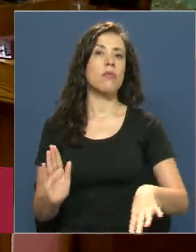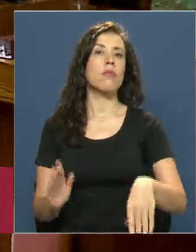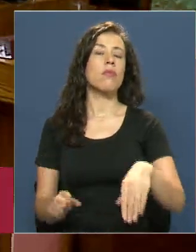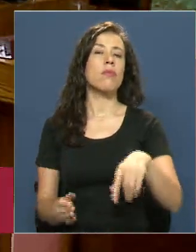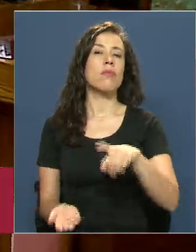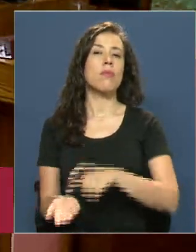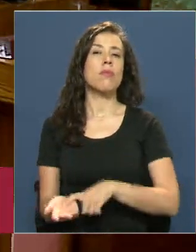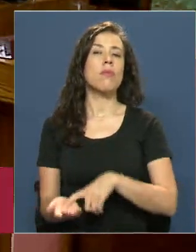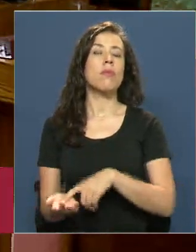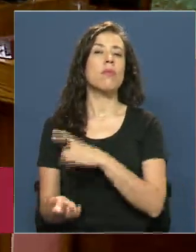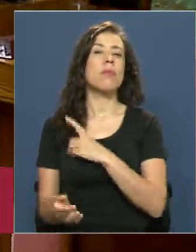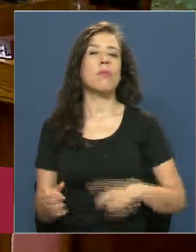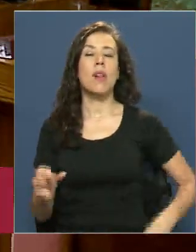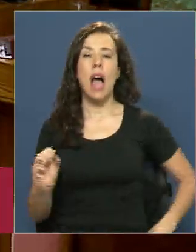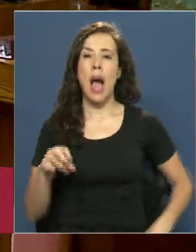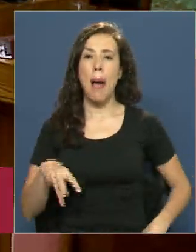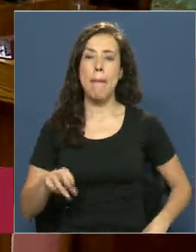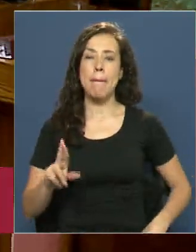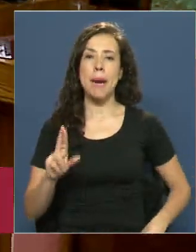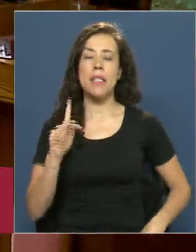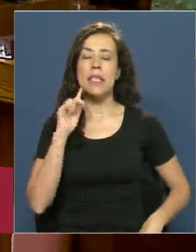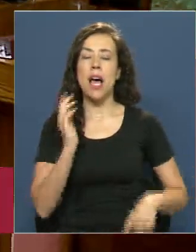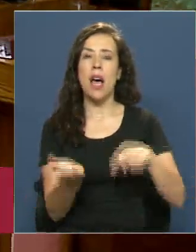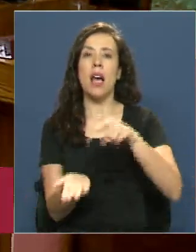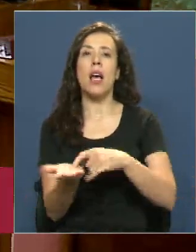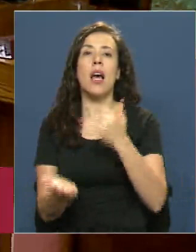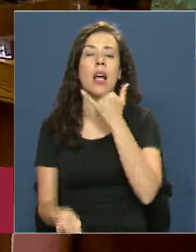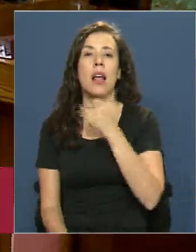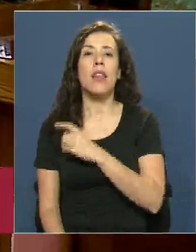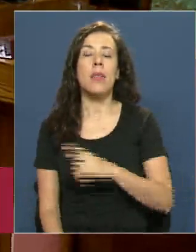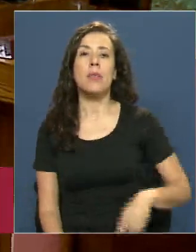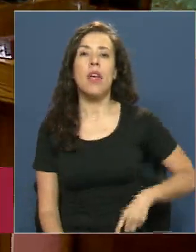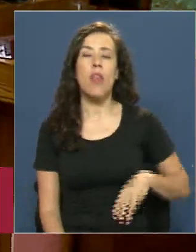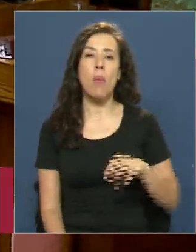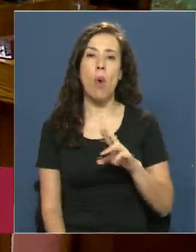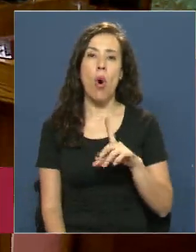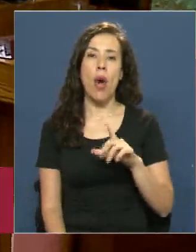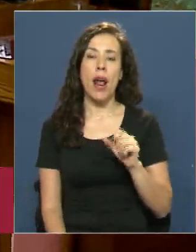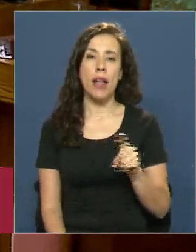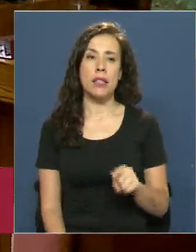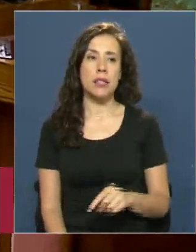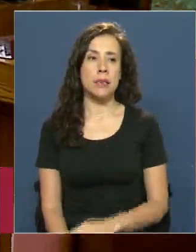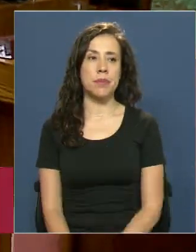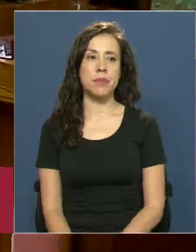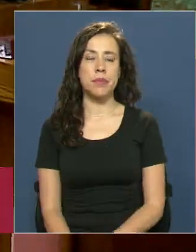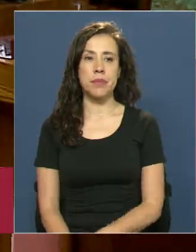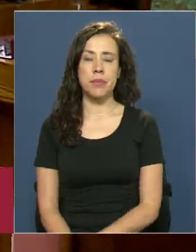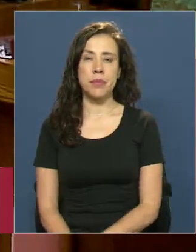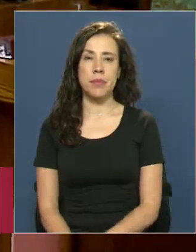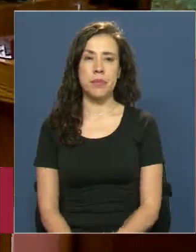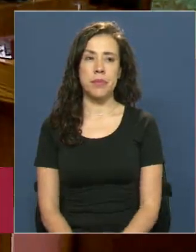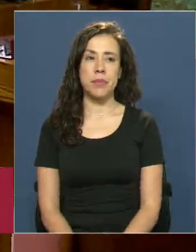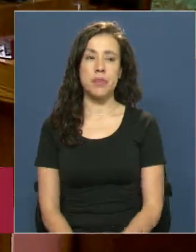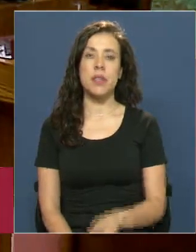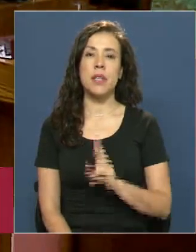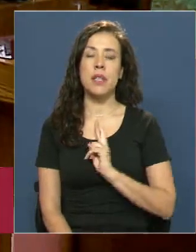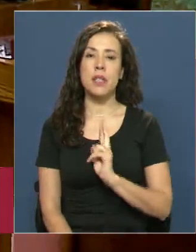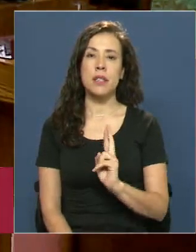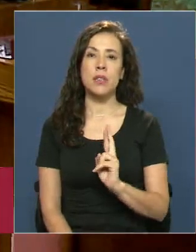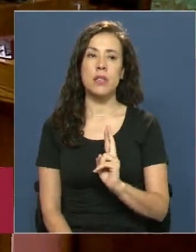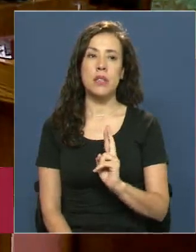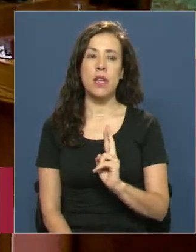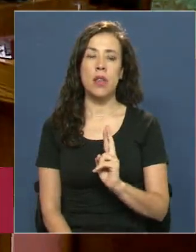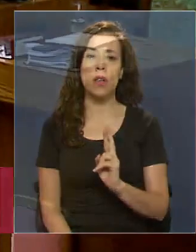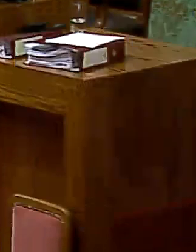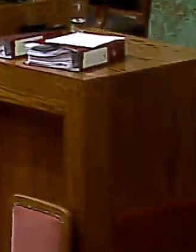la diputada Sandra Mar, que aparece marcado por el diputado Morales. Y vote ahora en su pupitre, por favor. Por lo tanto, el resultado es